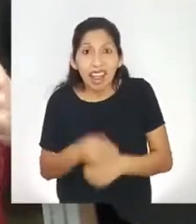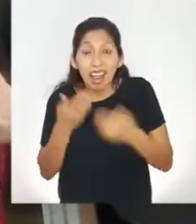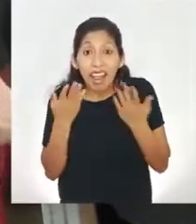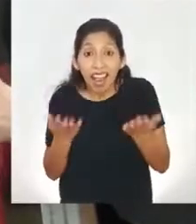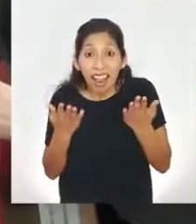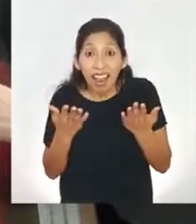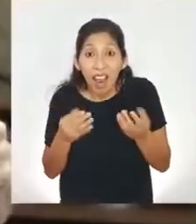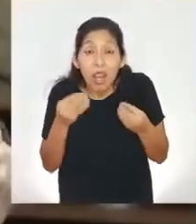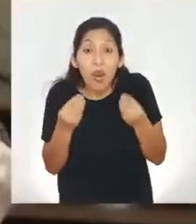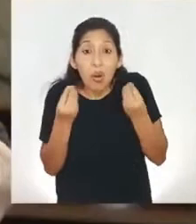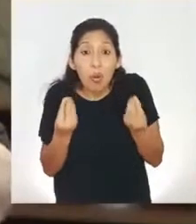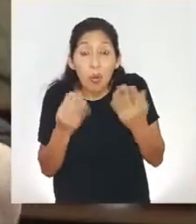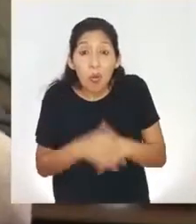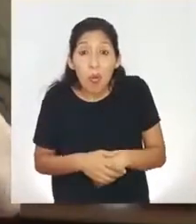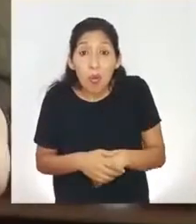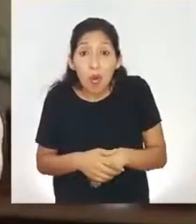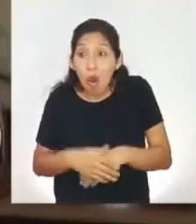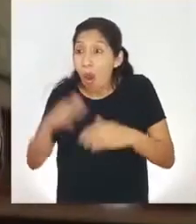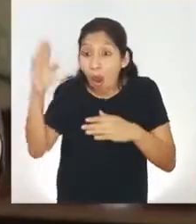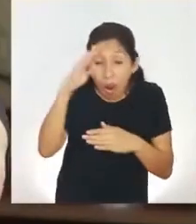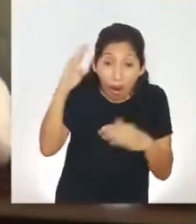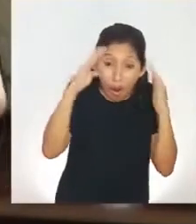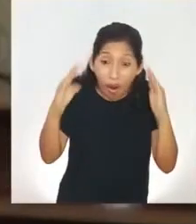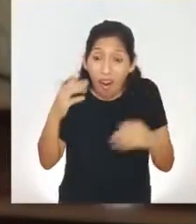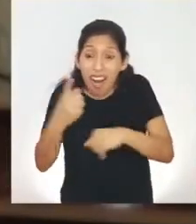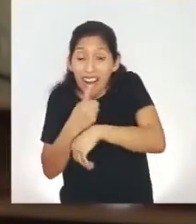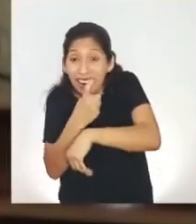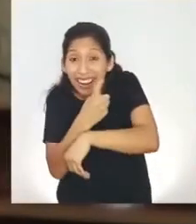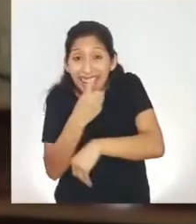dedo? ¡Oh, la Curucha!